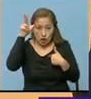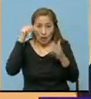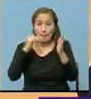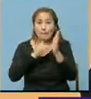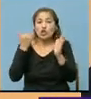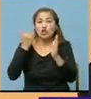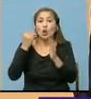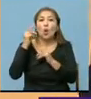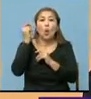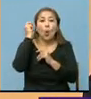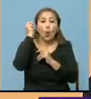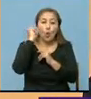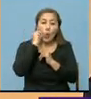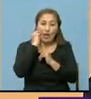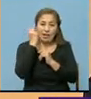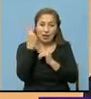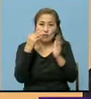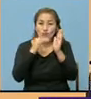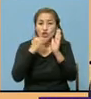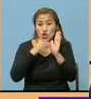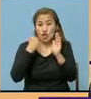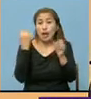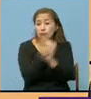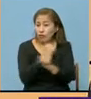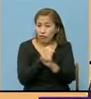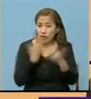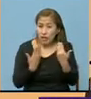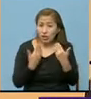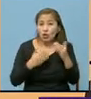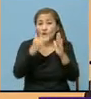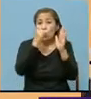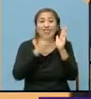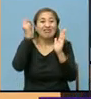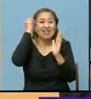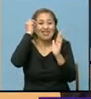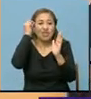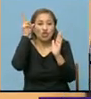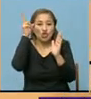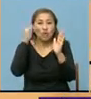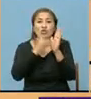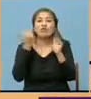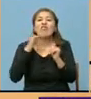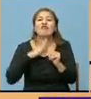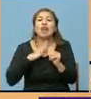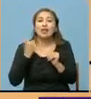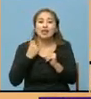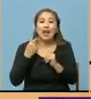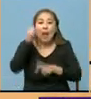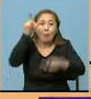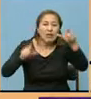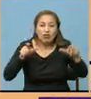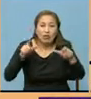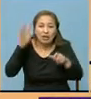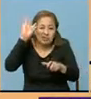42 millones fueron aprobados se hace una observación de los 38 millones ahora ante la opinión pública